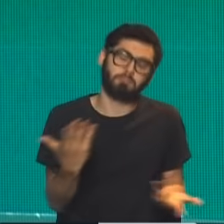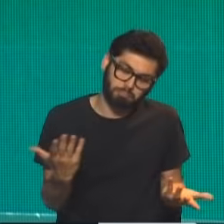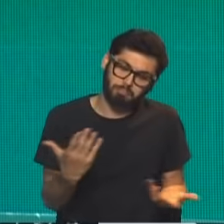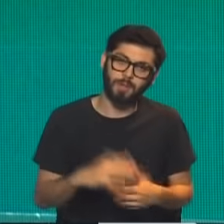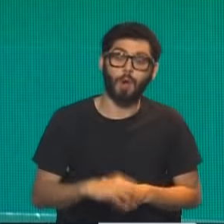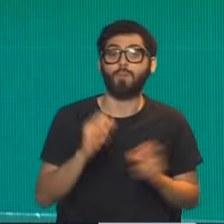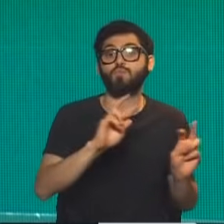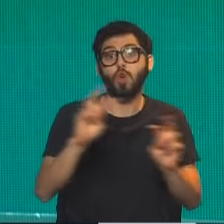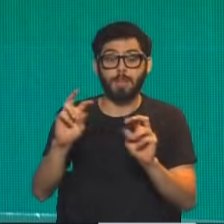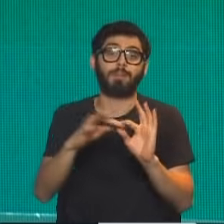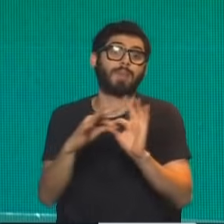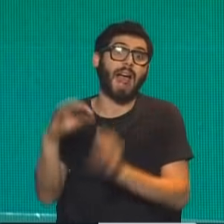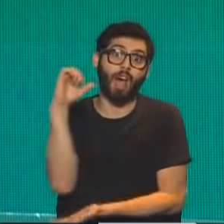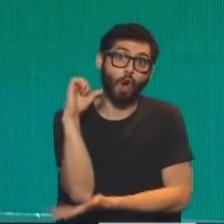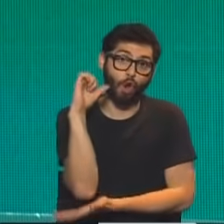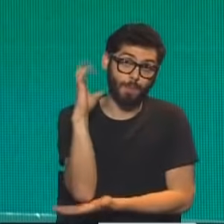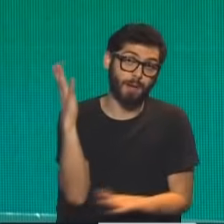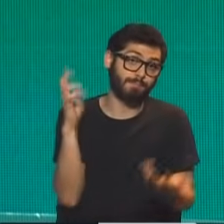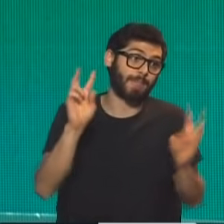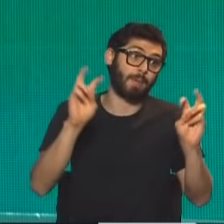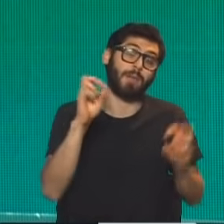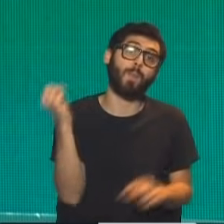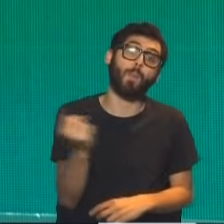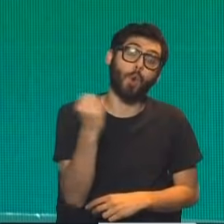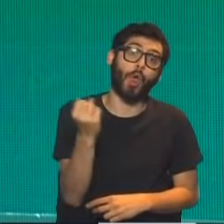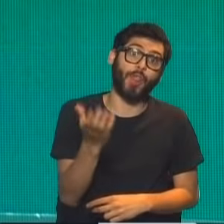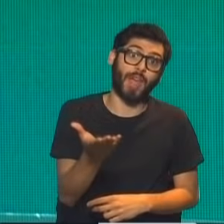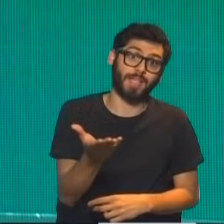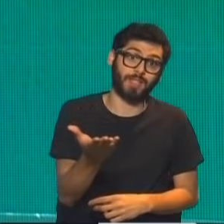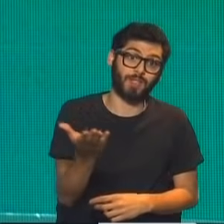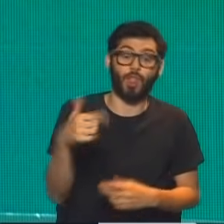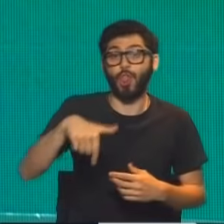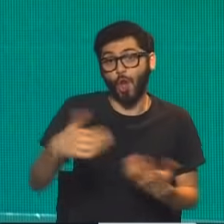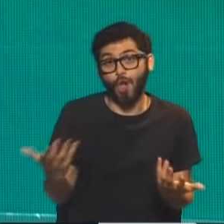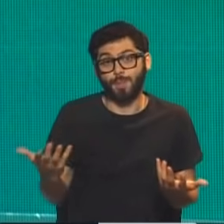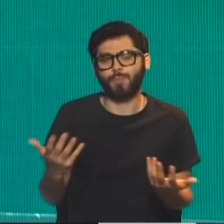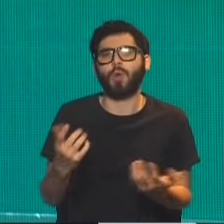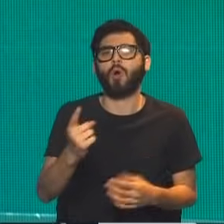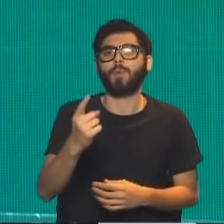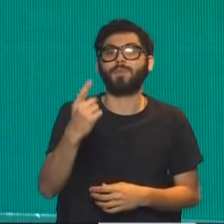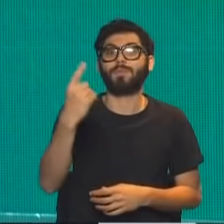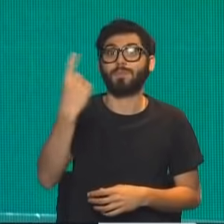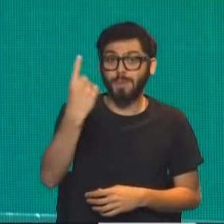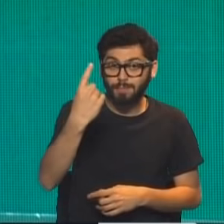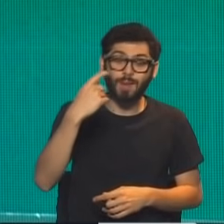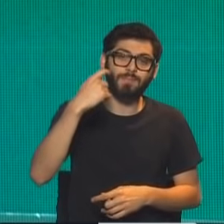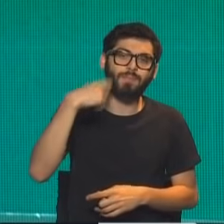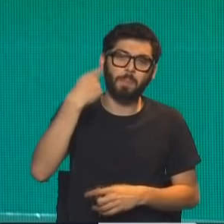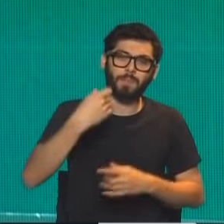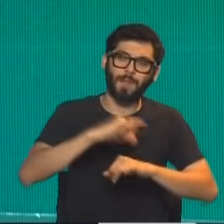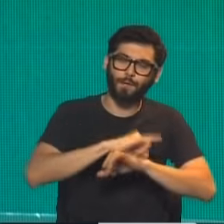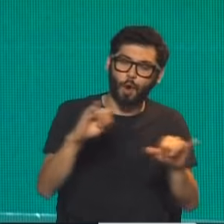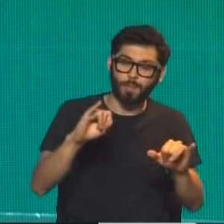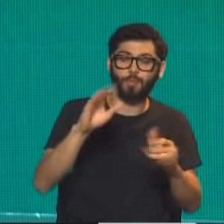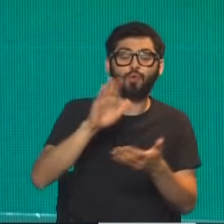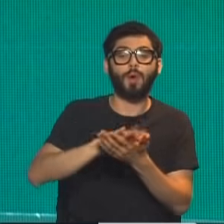que tienen que ver con economía también, ¿no? Dentro de los temas más importantes que ha dejado esta jornada. Pero vamos a arrancar con el primer informe que tiene que ver con ese